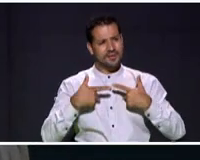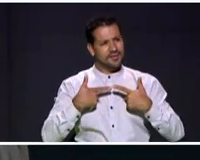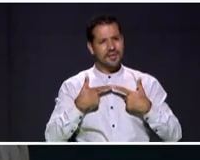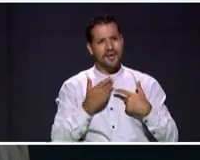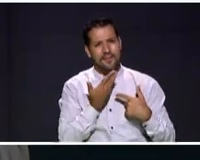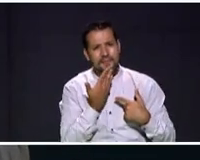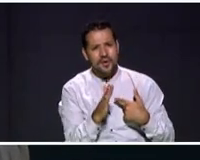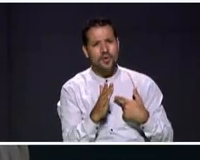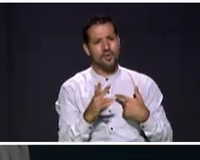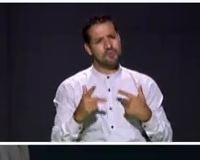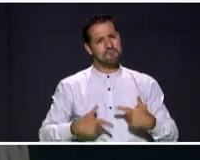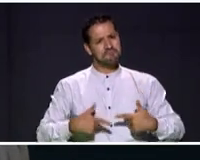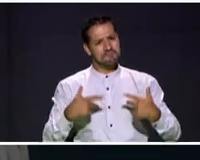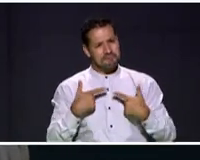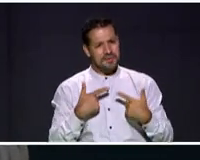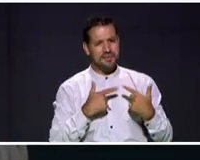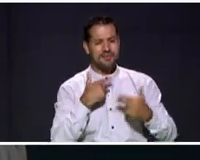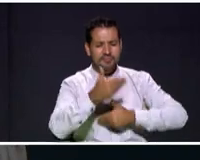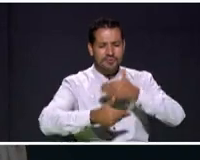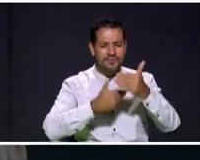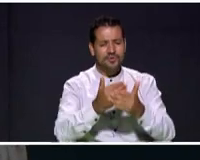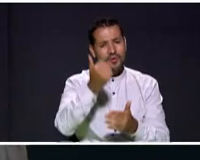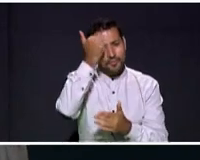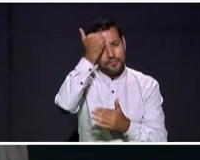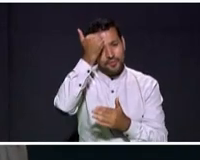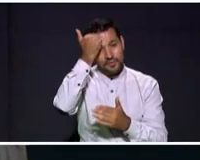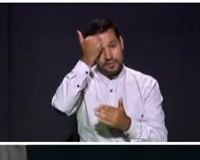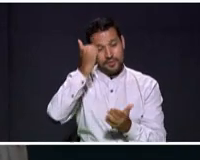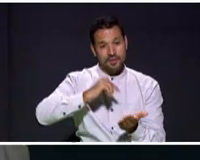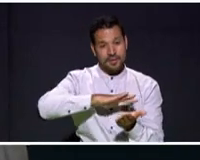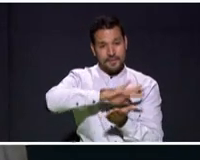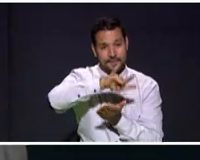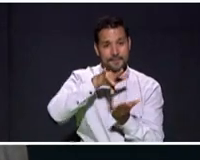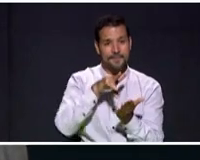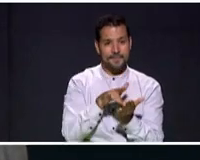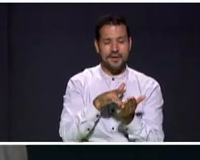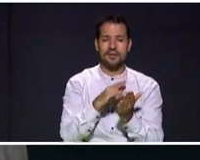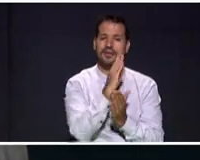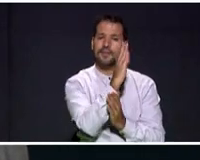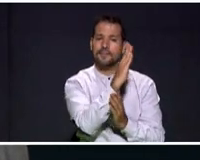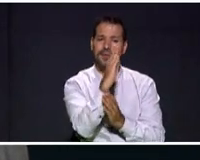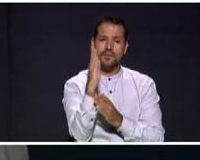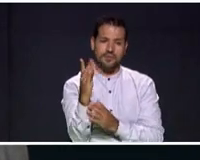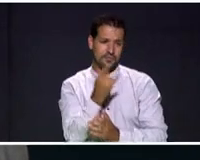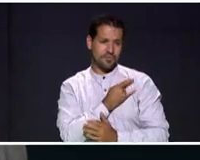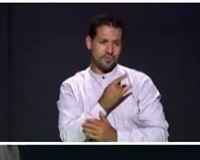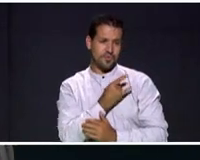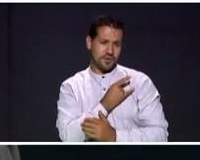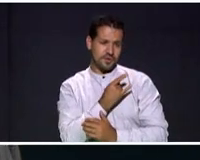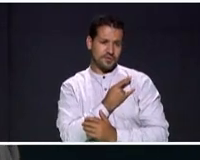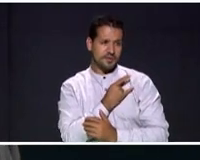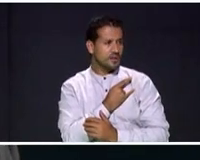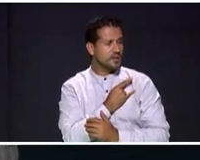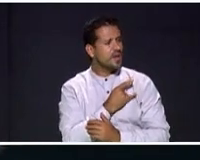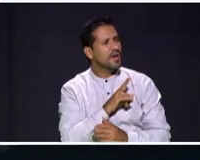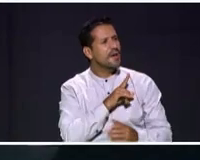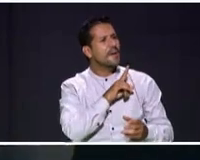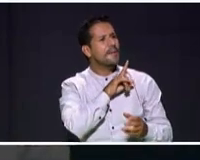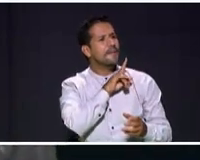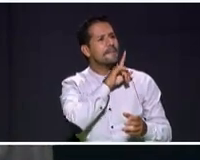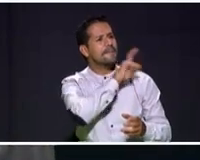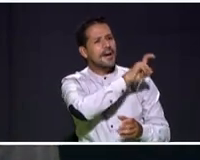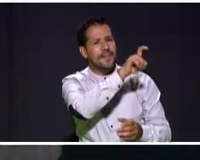tendremos una cualificación de los parques bibliotecas y la regionalización de las universidades públicas es una articulación en